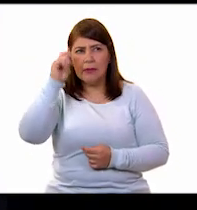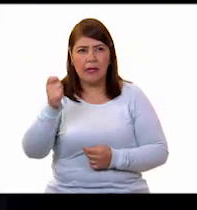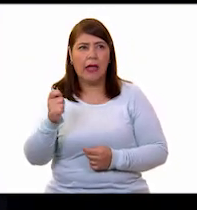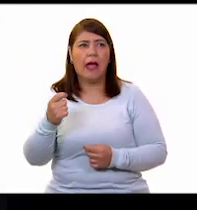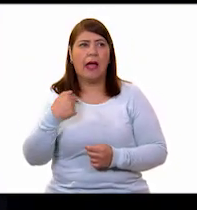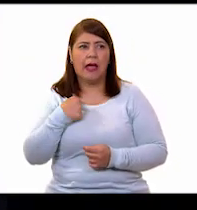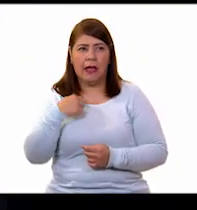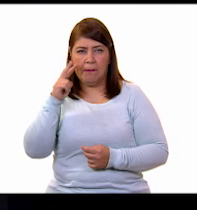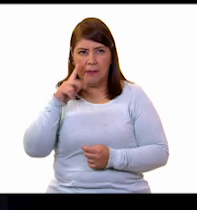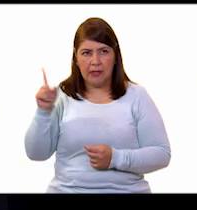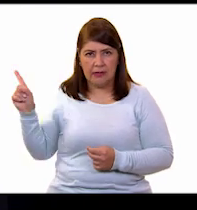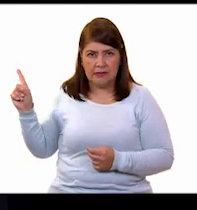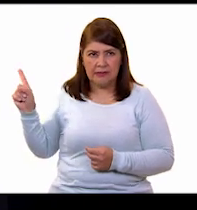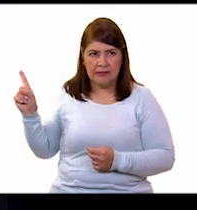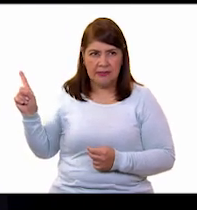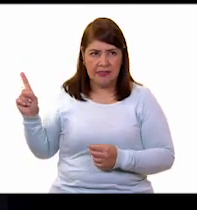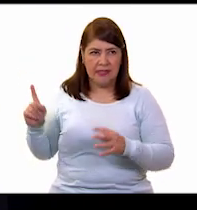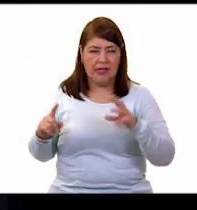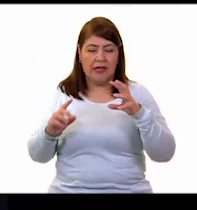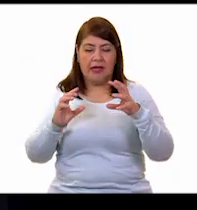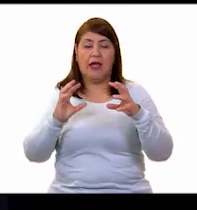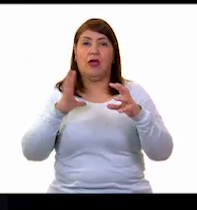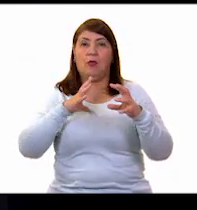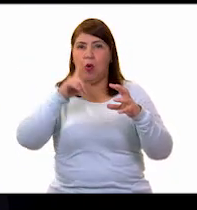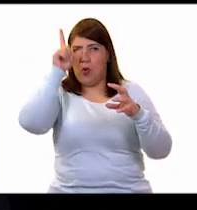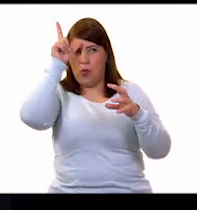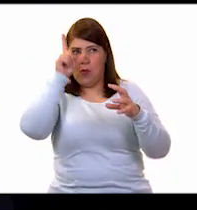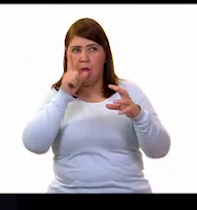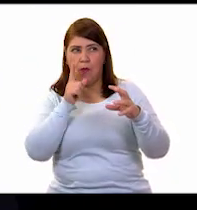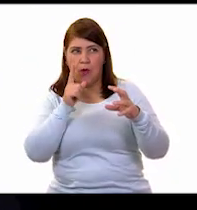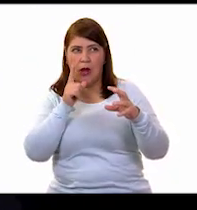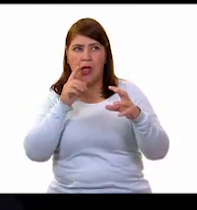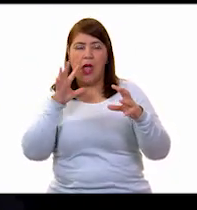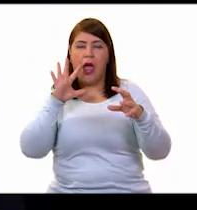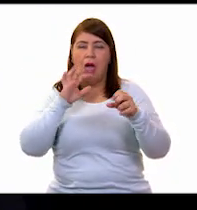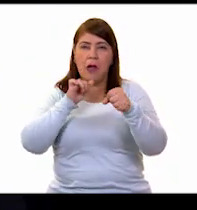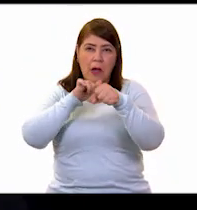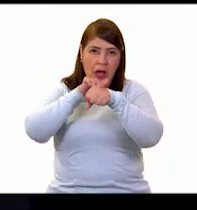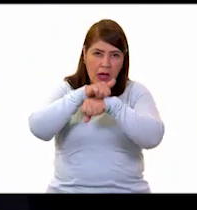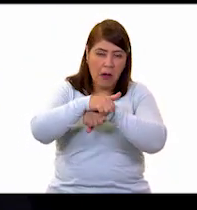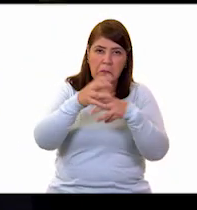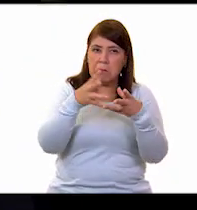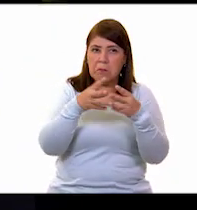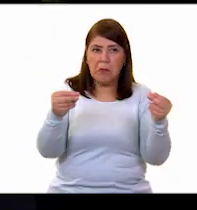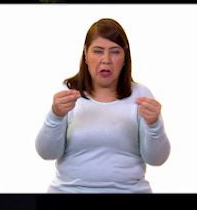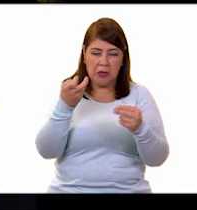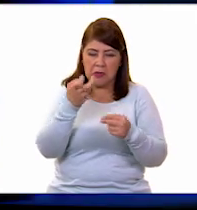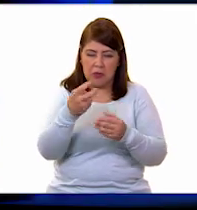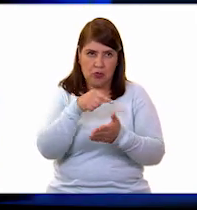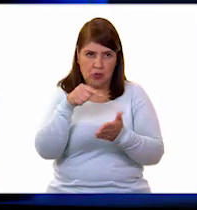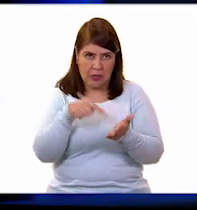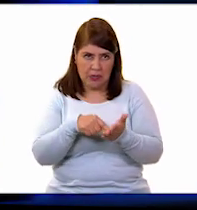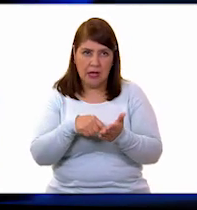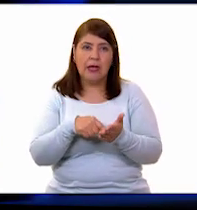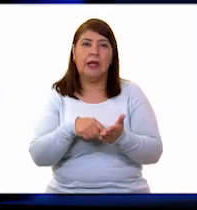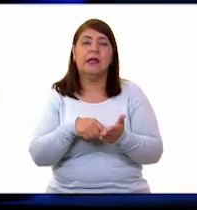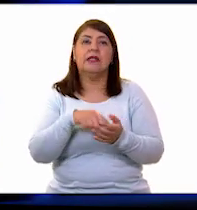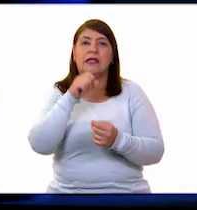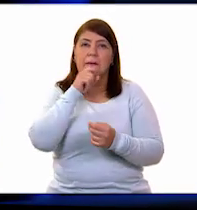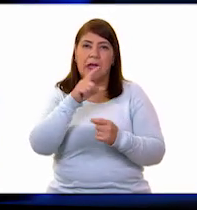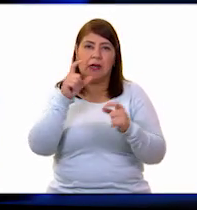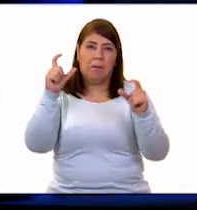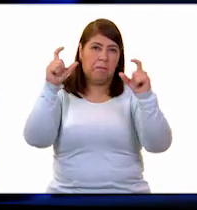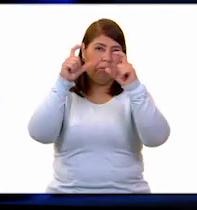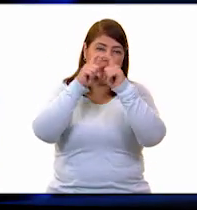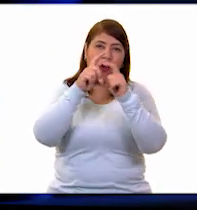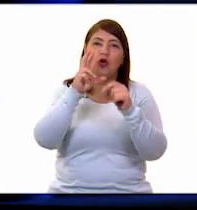aquí vemos que la luna y la sombra evidentemente desapareció de ese punto geográfico y con ella el eclipse solar